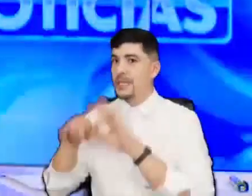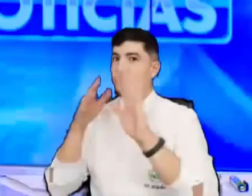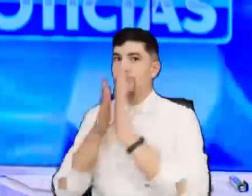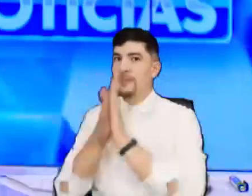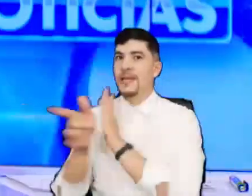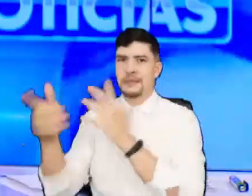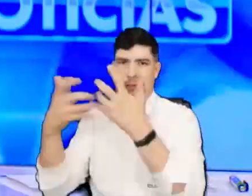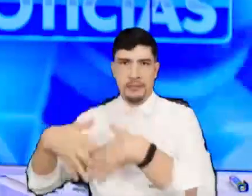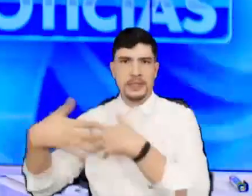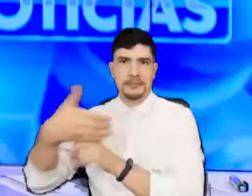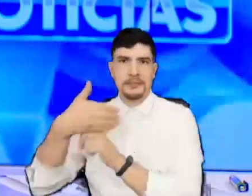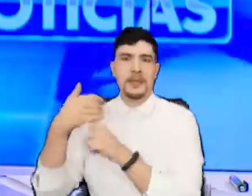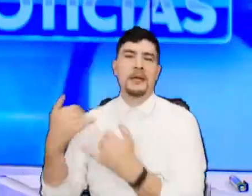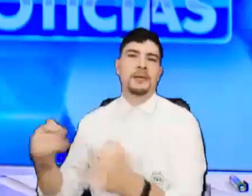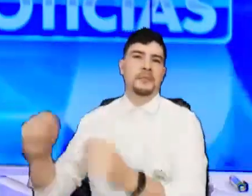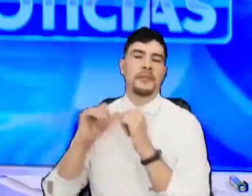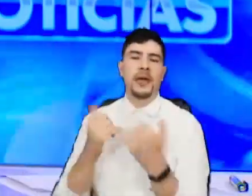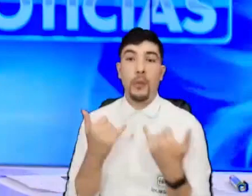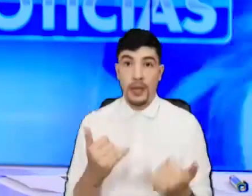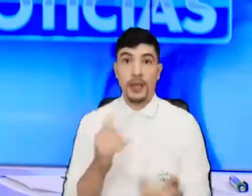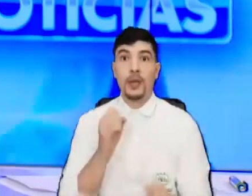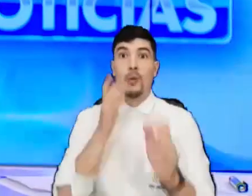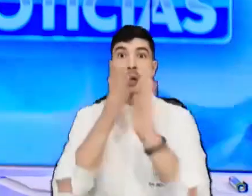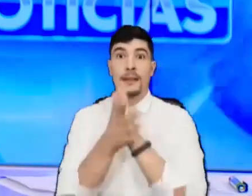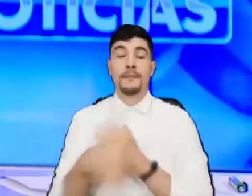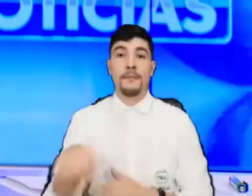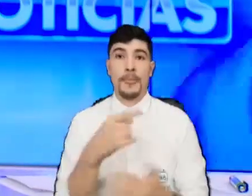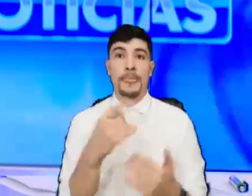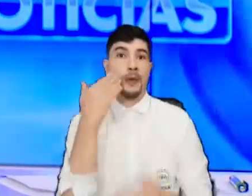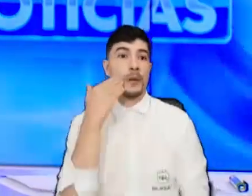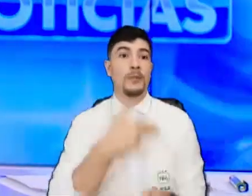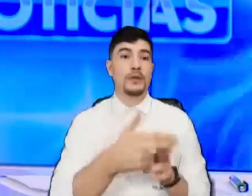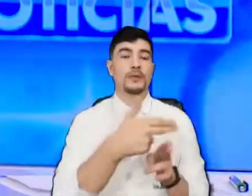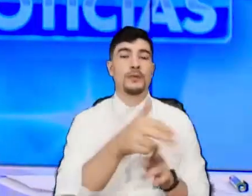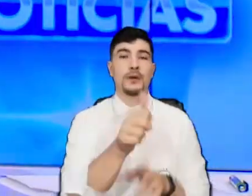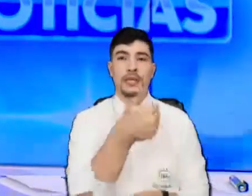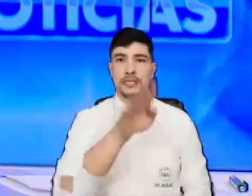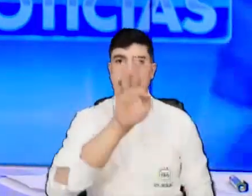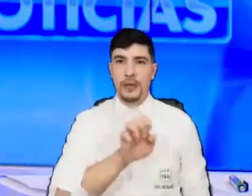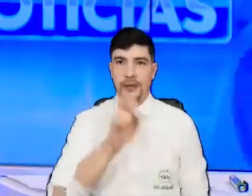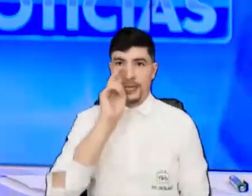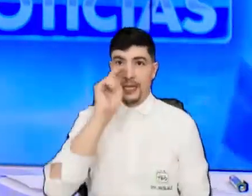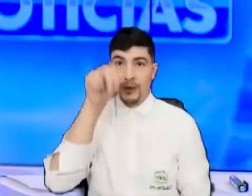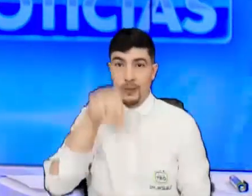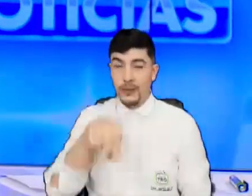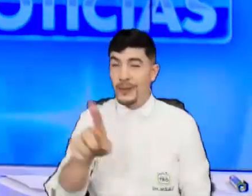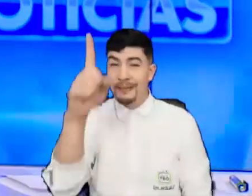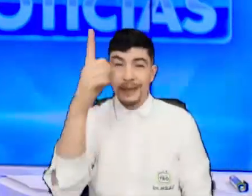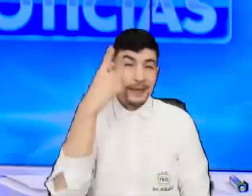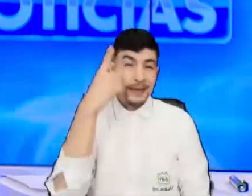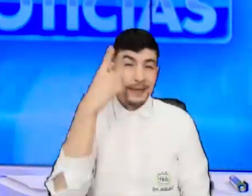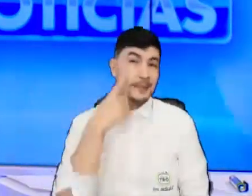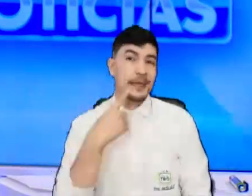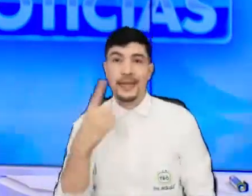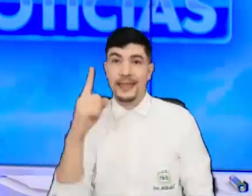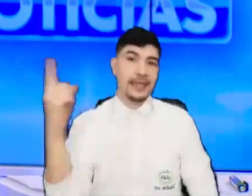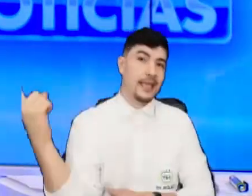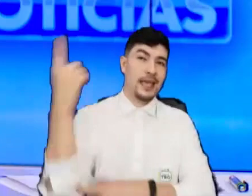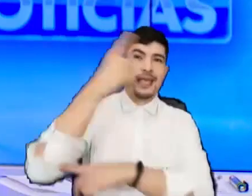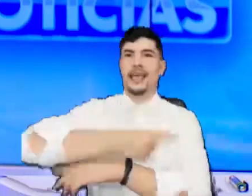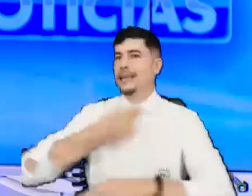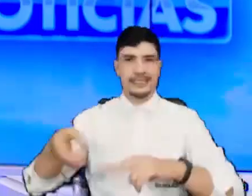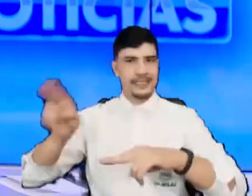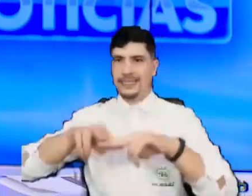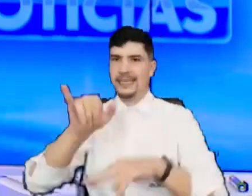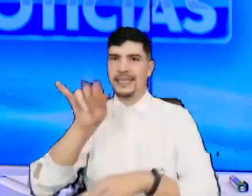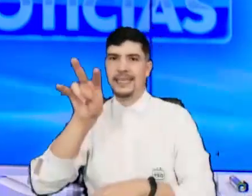Y nosotros les contamos también que este 19 de junio se cumplirá la primera jornada del Día Sin IVA en Colombia. Una excepción del 19%